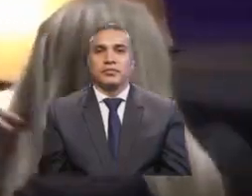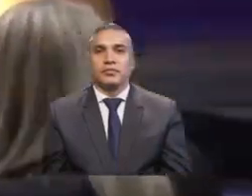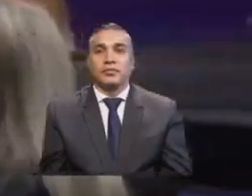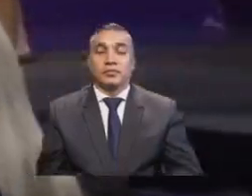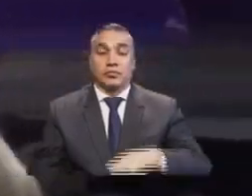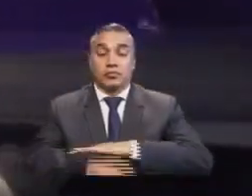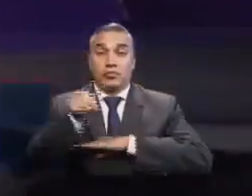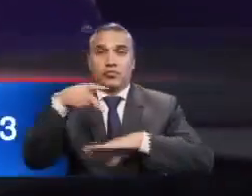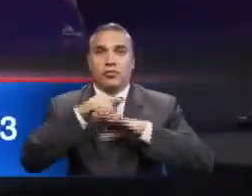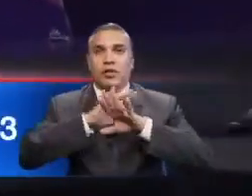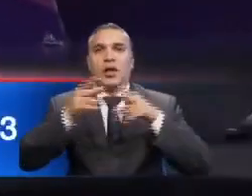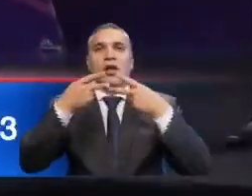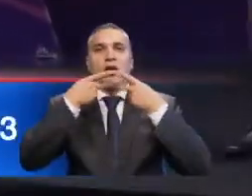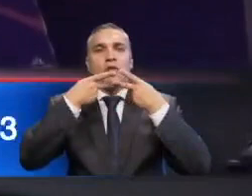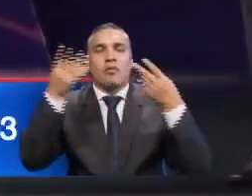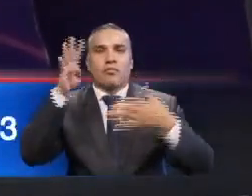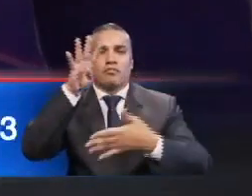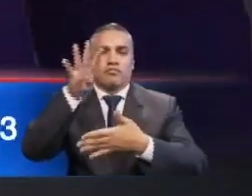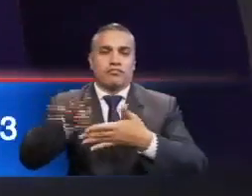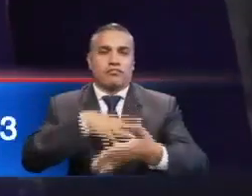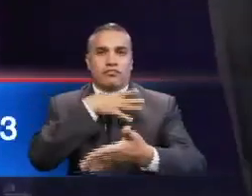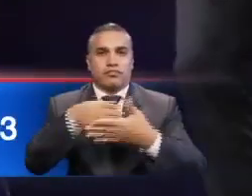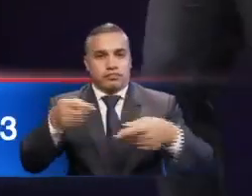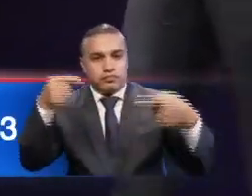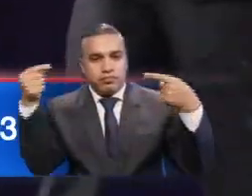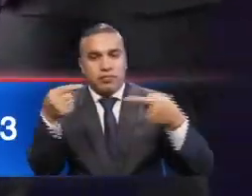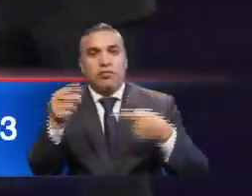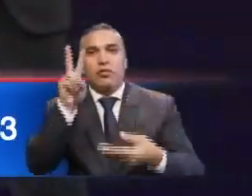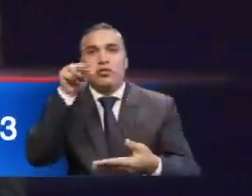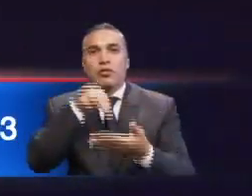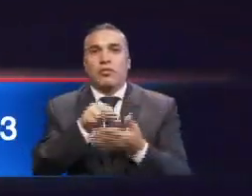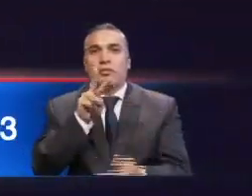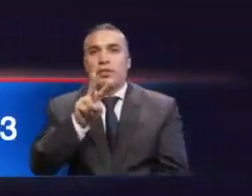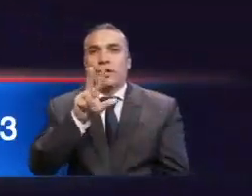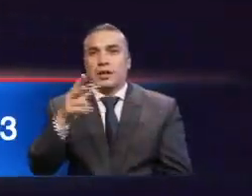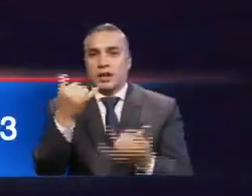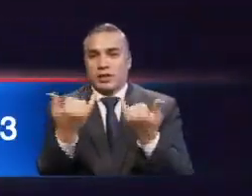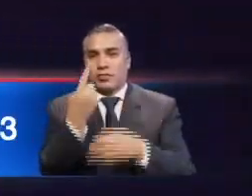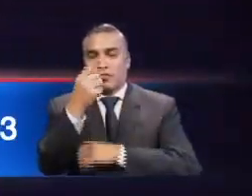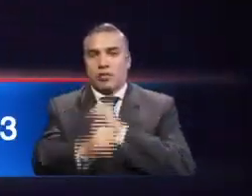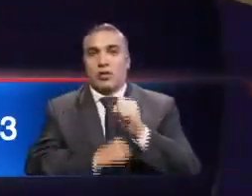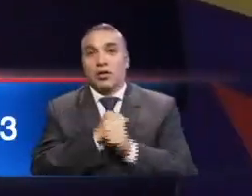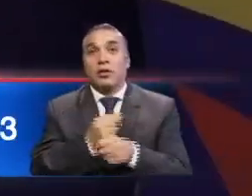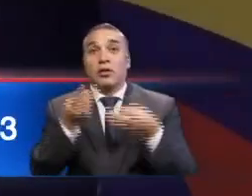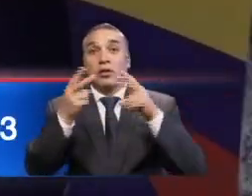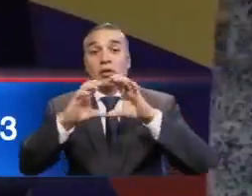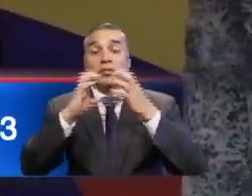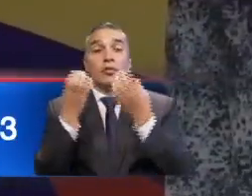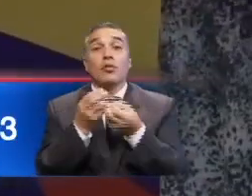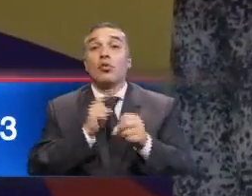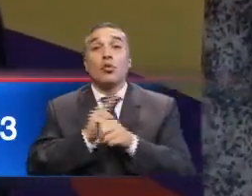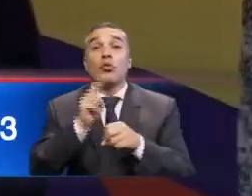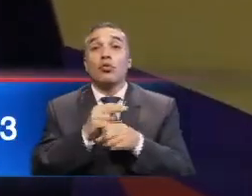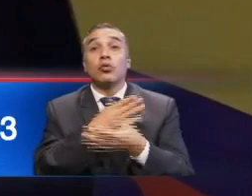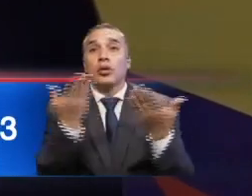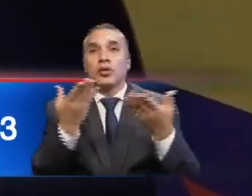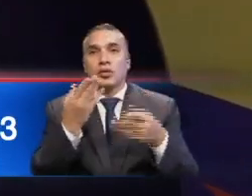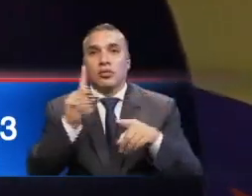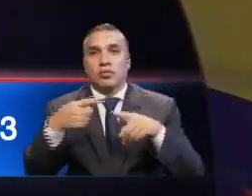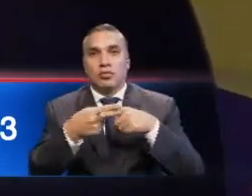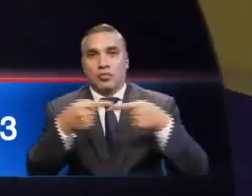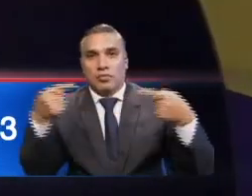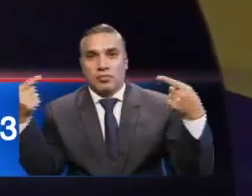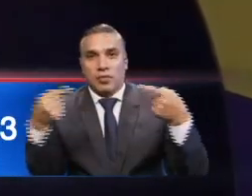Liga Pro presentó su calendario de competición para el 2023. También el esférico que van a utilizar en cada uno de